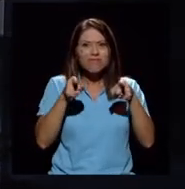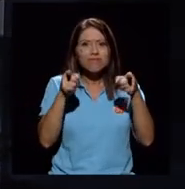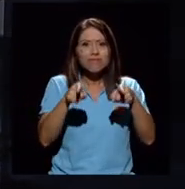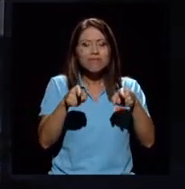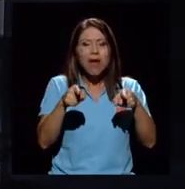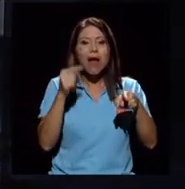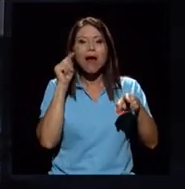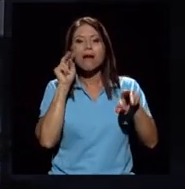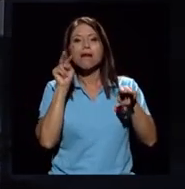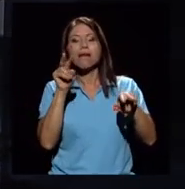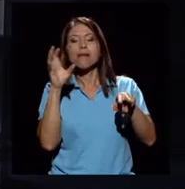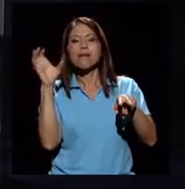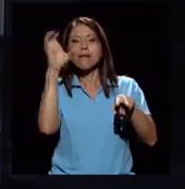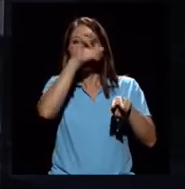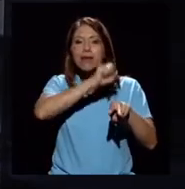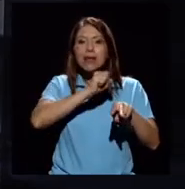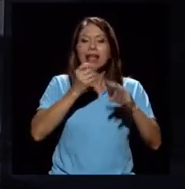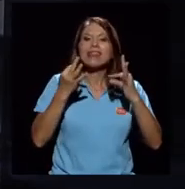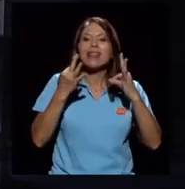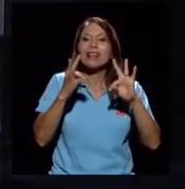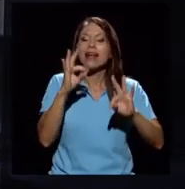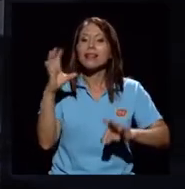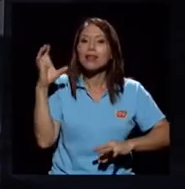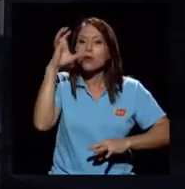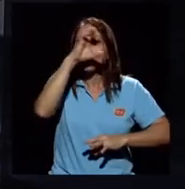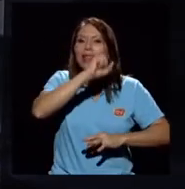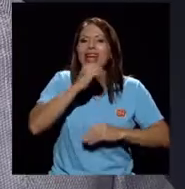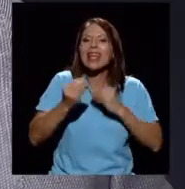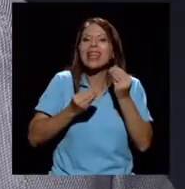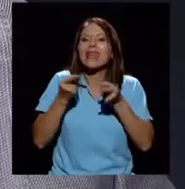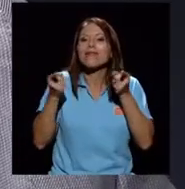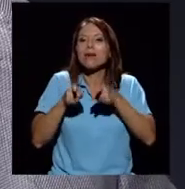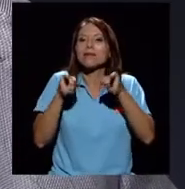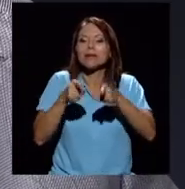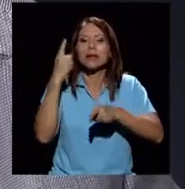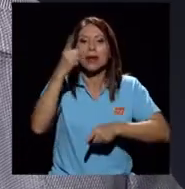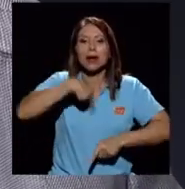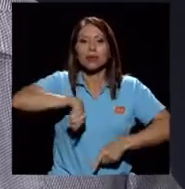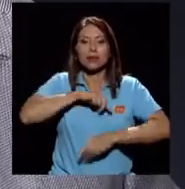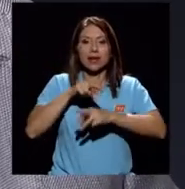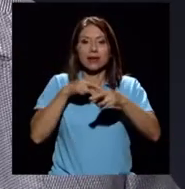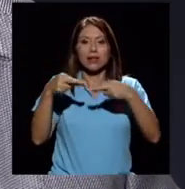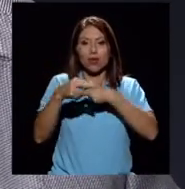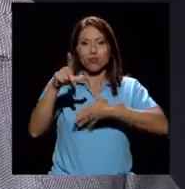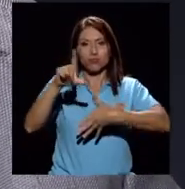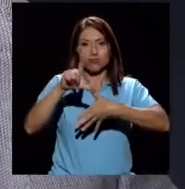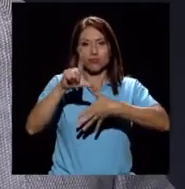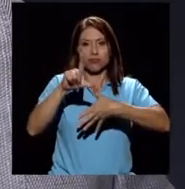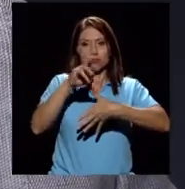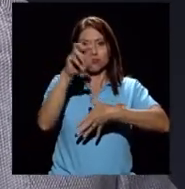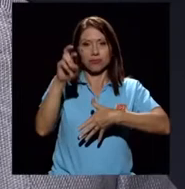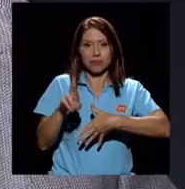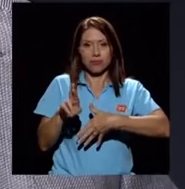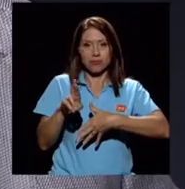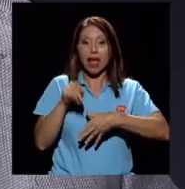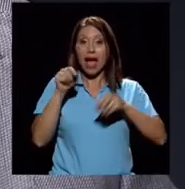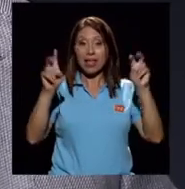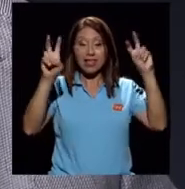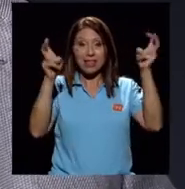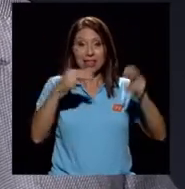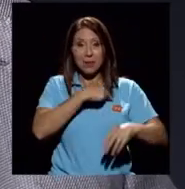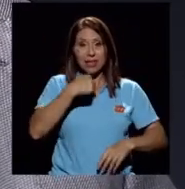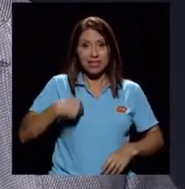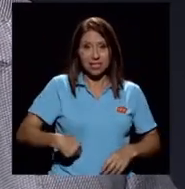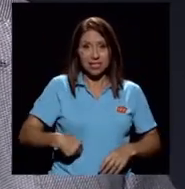qué implicaciones va a tener porque más que pueda va a tener para nuestra región aquí el tema de china va para nosotros y